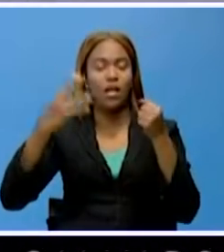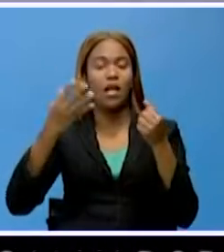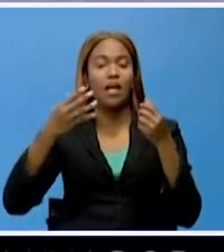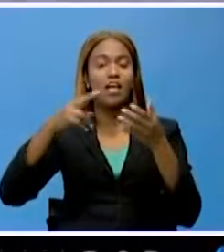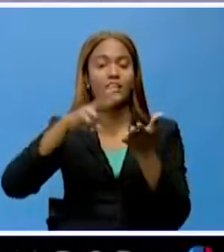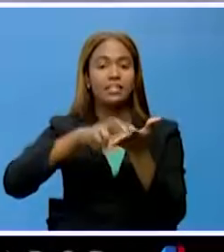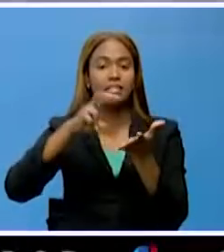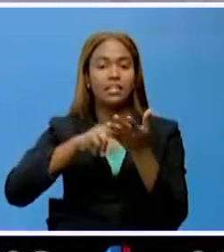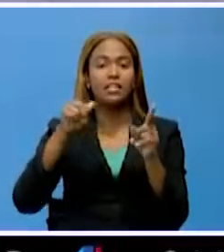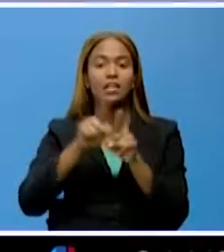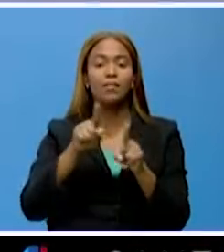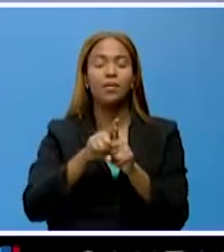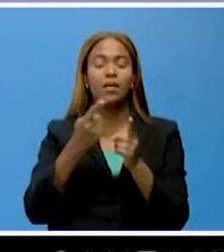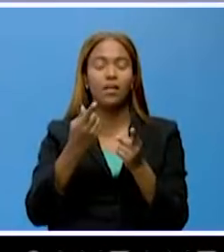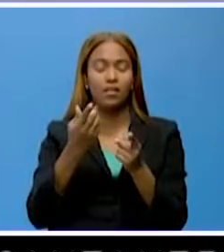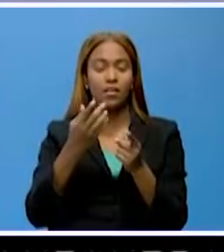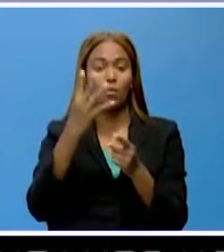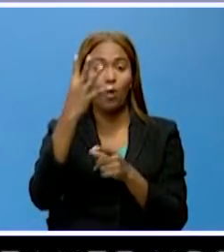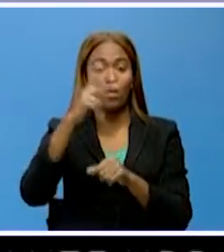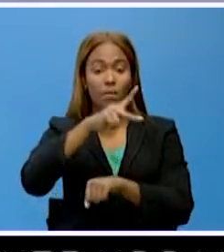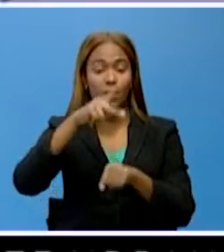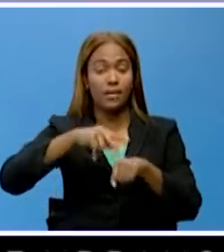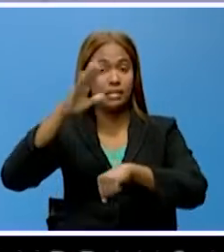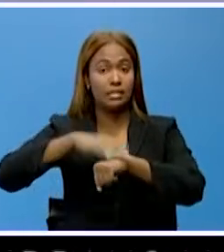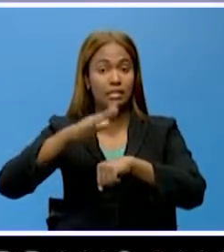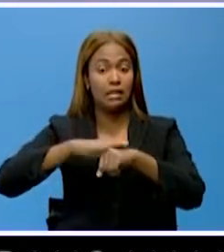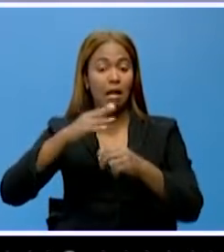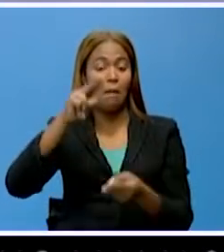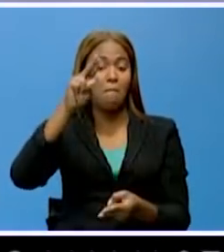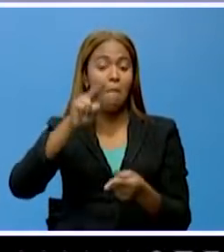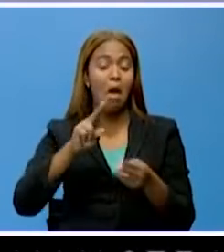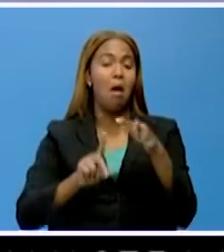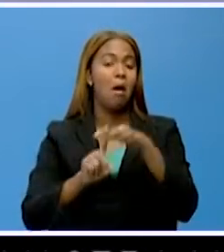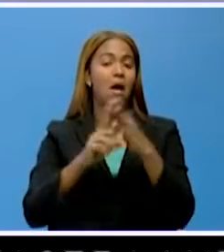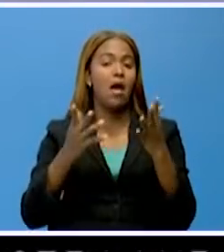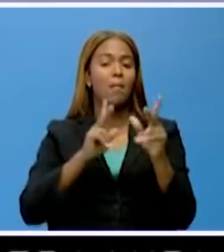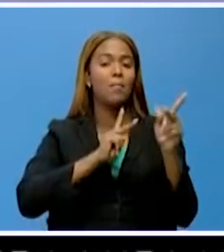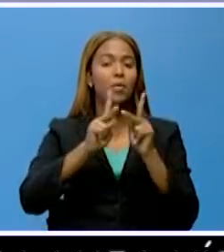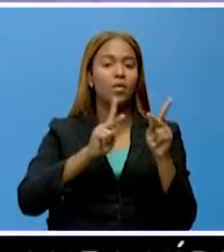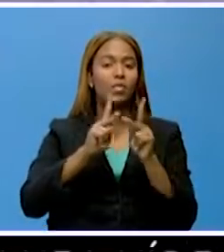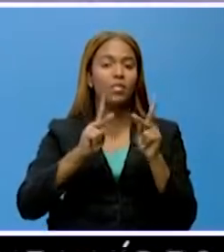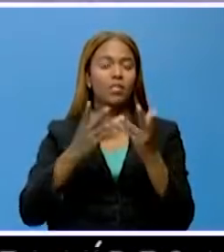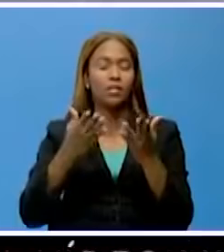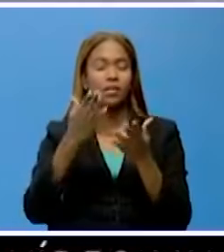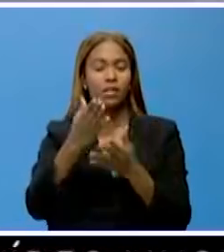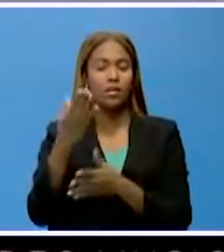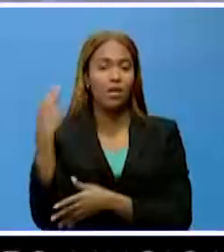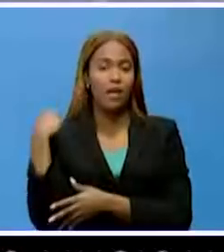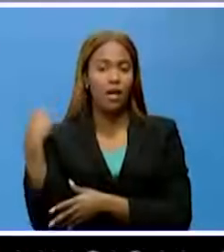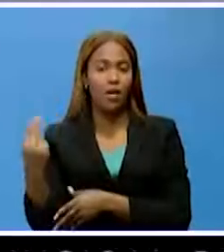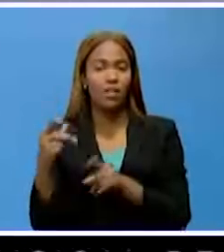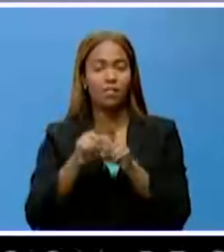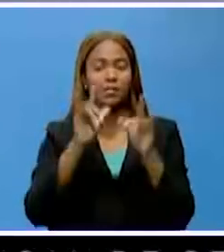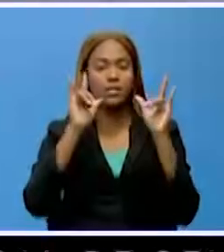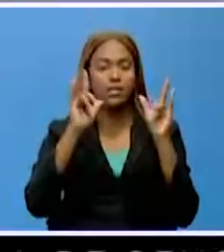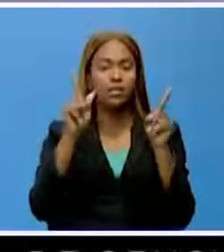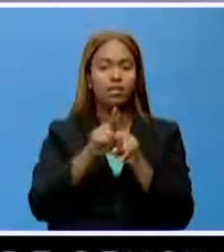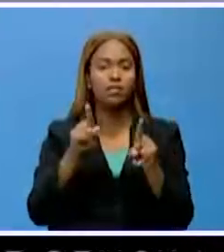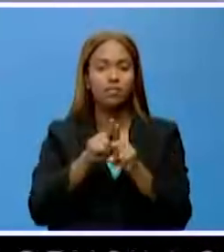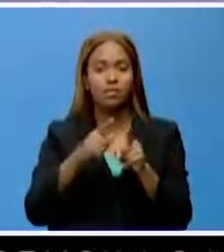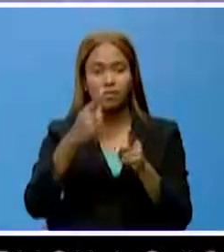las 4 provincias en aviso, con menos probabilidades, son Puerto Plata, María Trinidad Sánchez, así como Santiago y